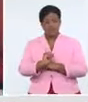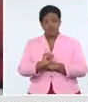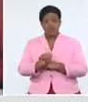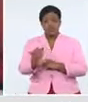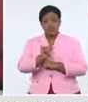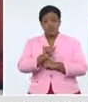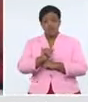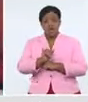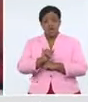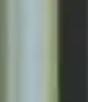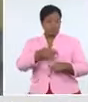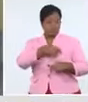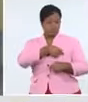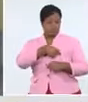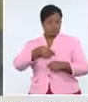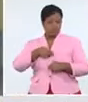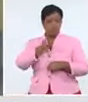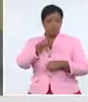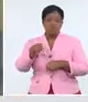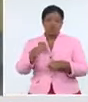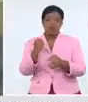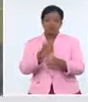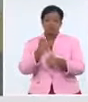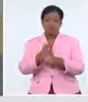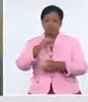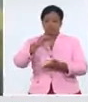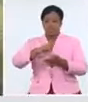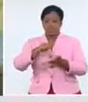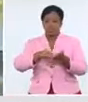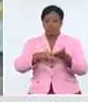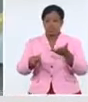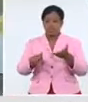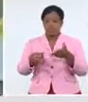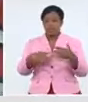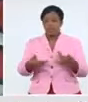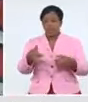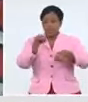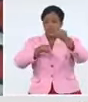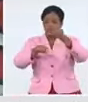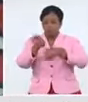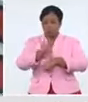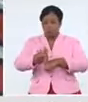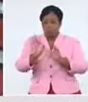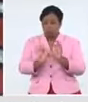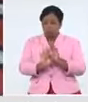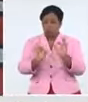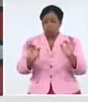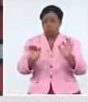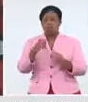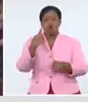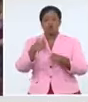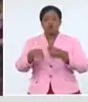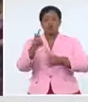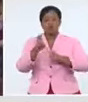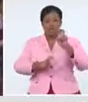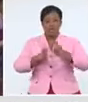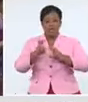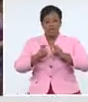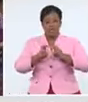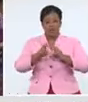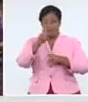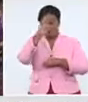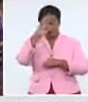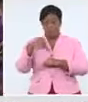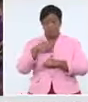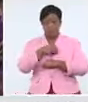este lauro a quienes Centro Provincial de Higiene y Epidemiología y en el Taller de Electromedicina de la provincia. En el encuentro que sesionó